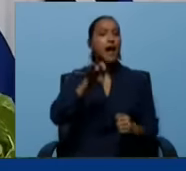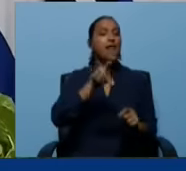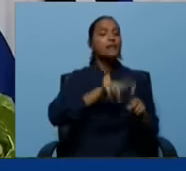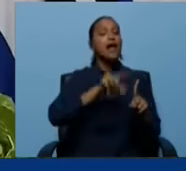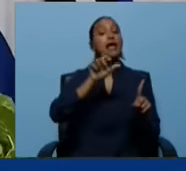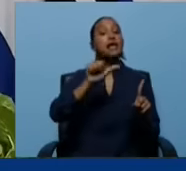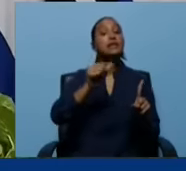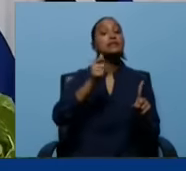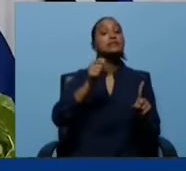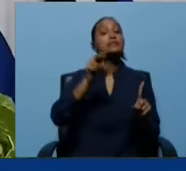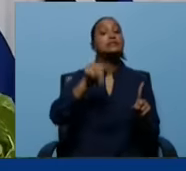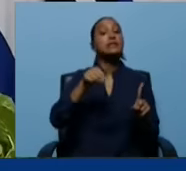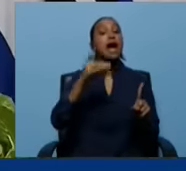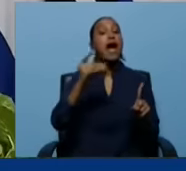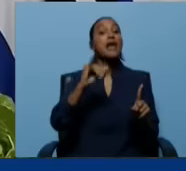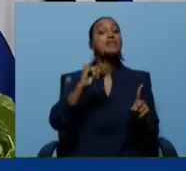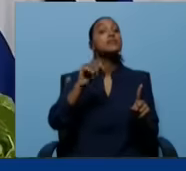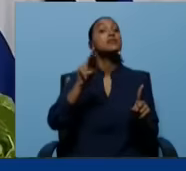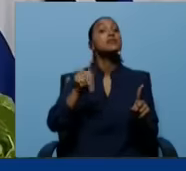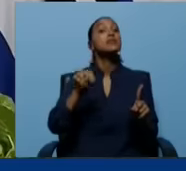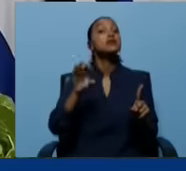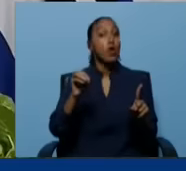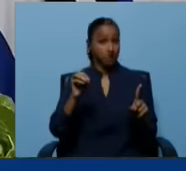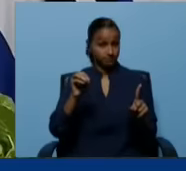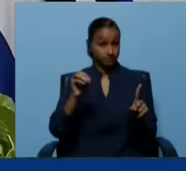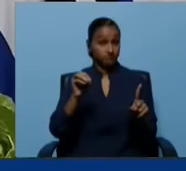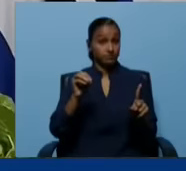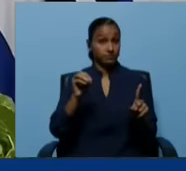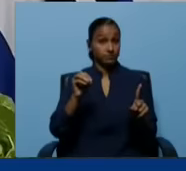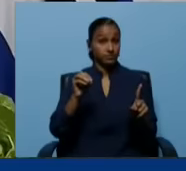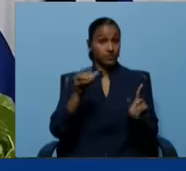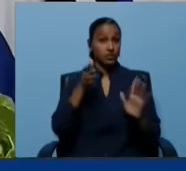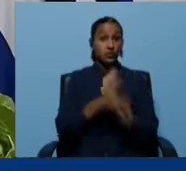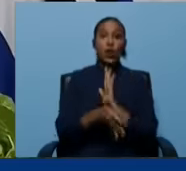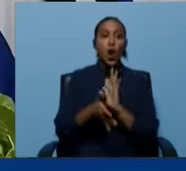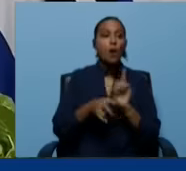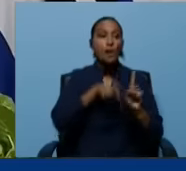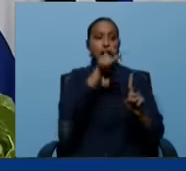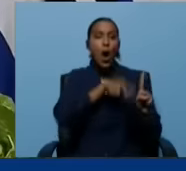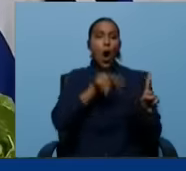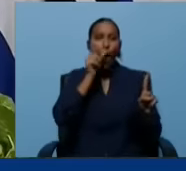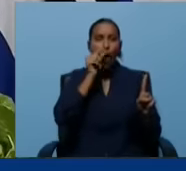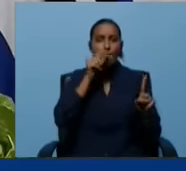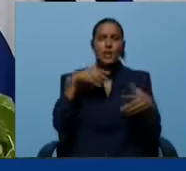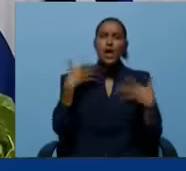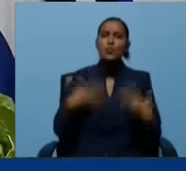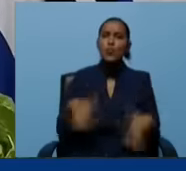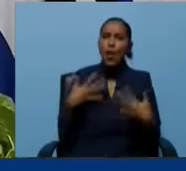Y Sandino, cuando es, él cuenta después cómo le ardió,